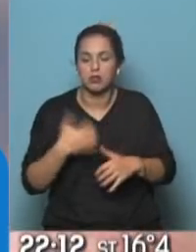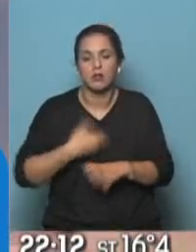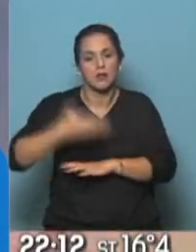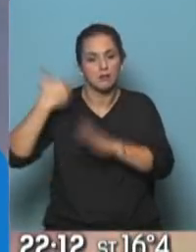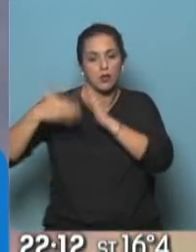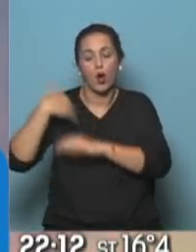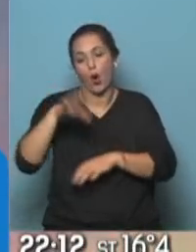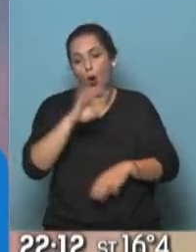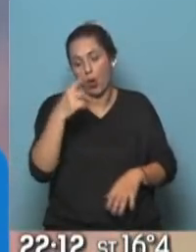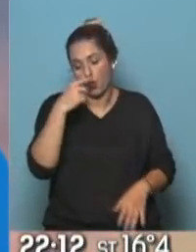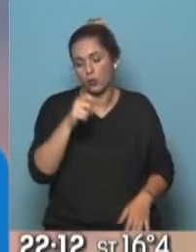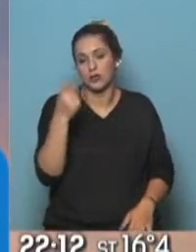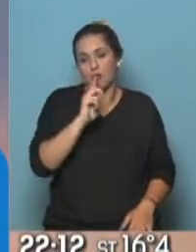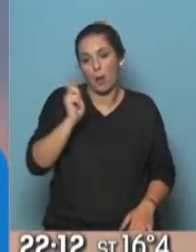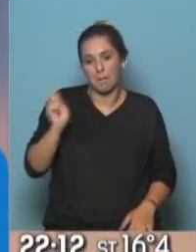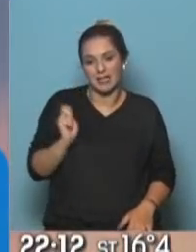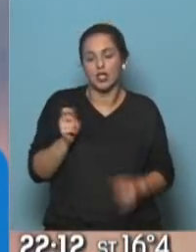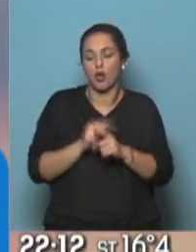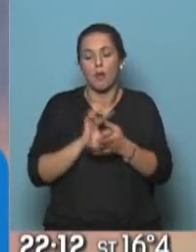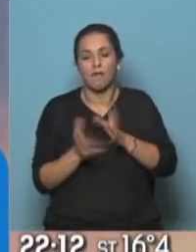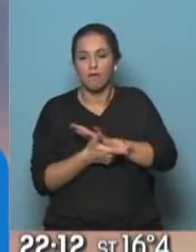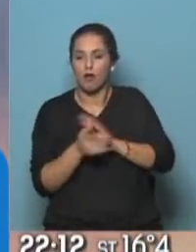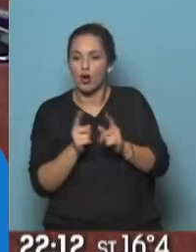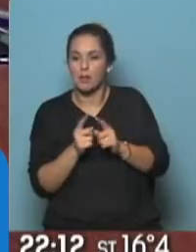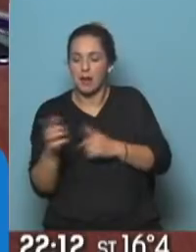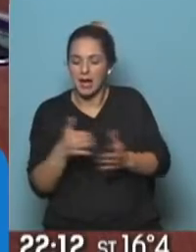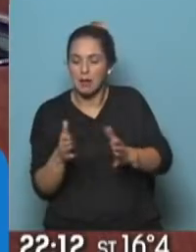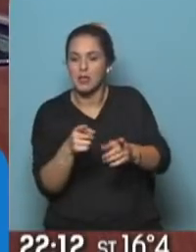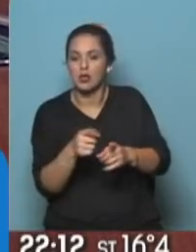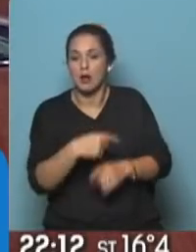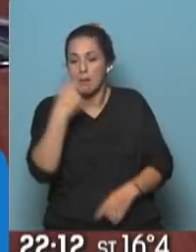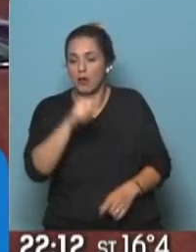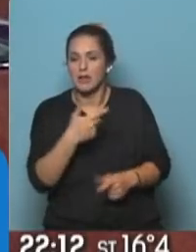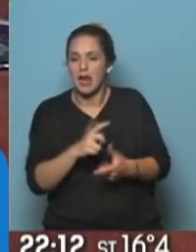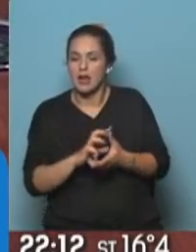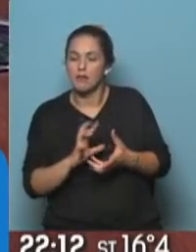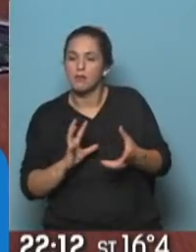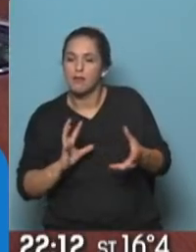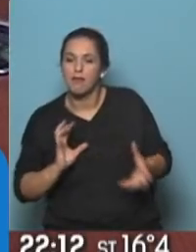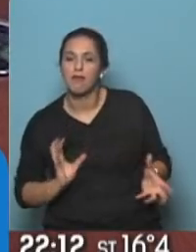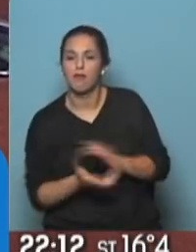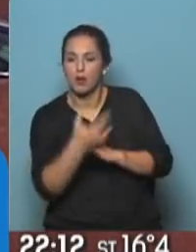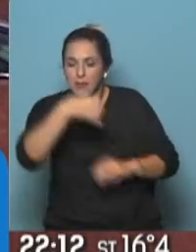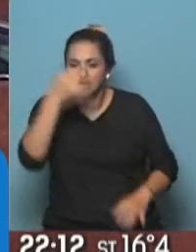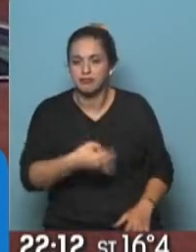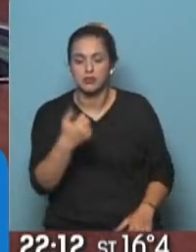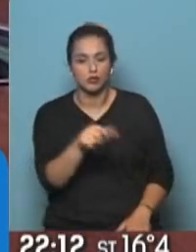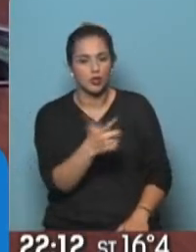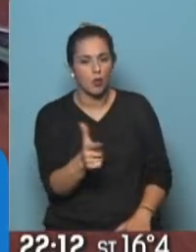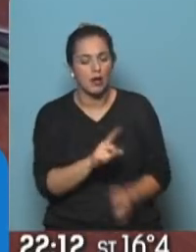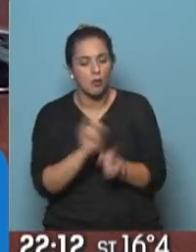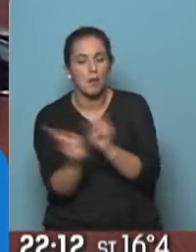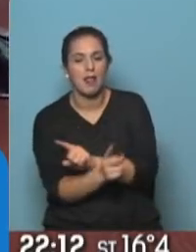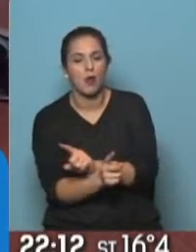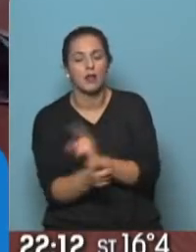o en estos últimos meses, como la alternativa, finalmente no hay una estrategia para dar vuelta a esta cosa que estás